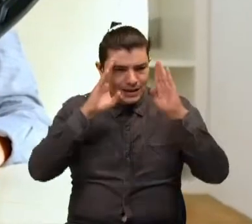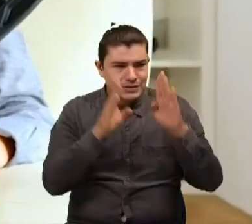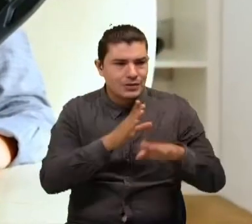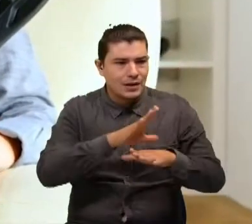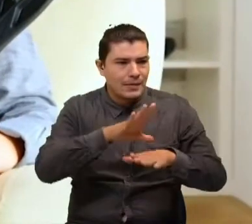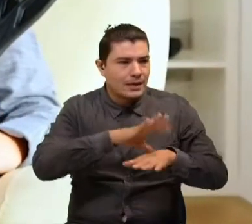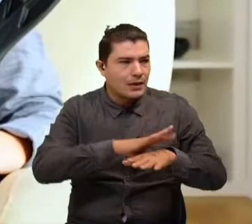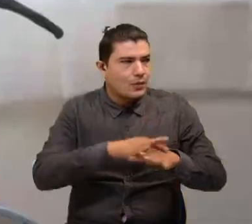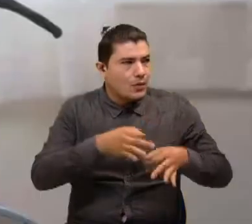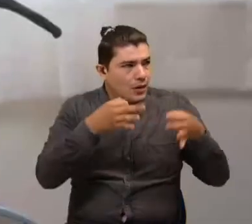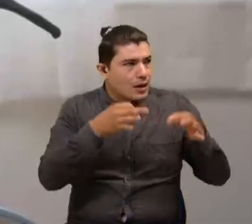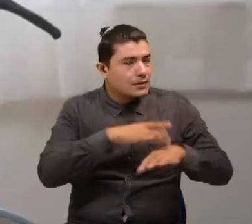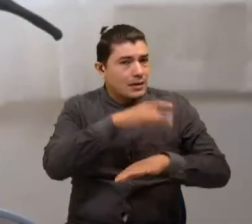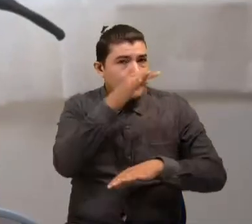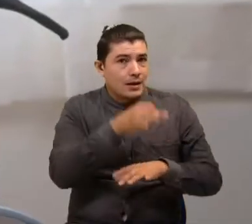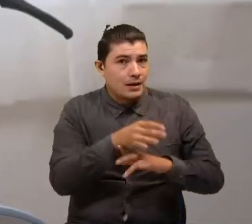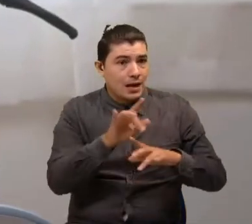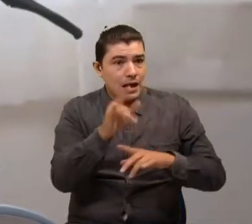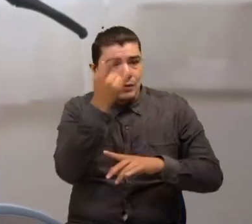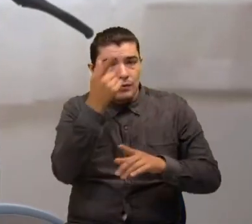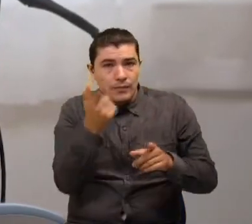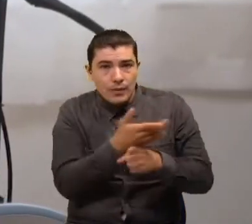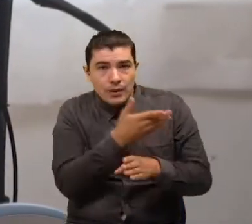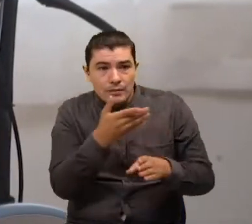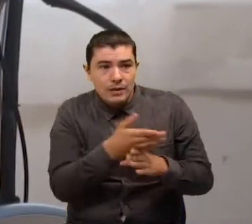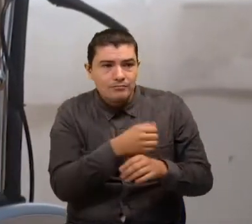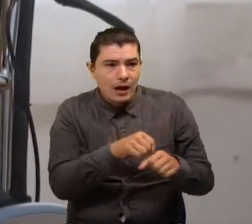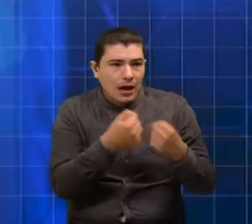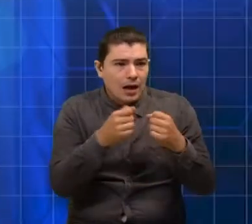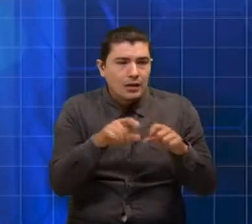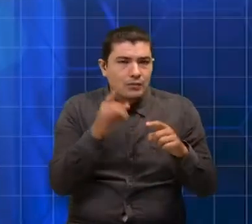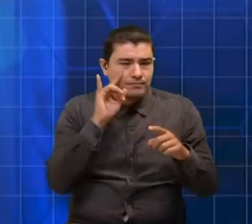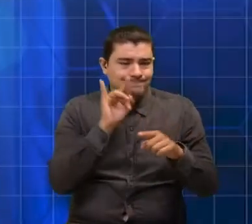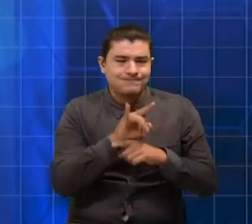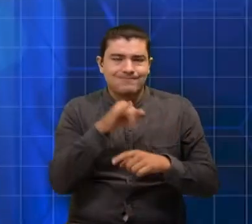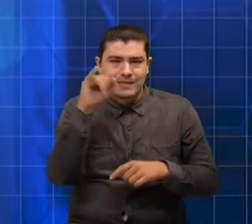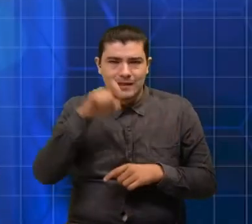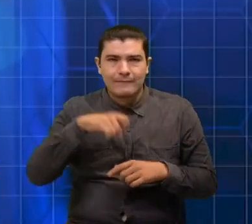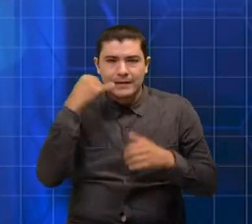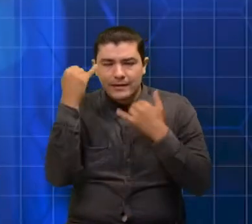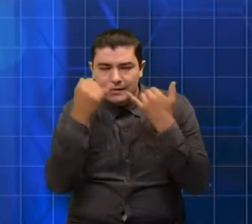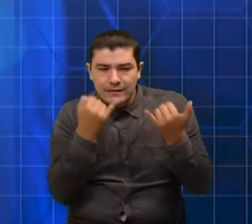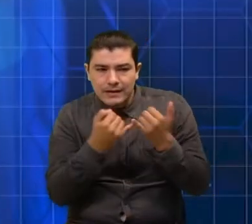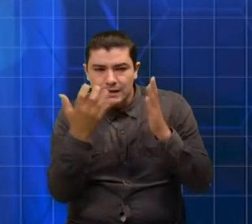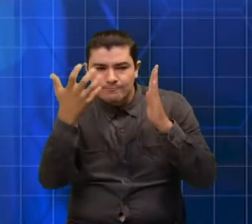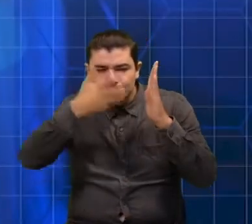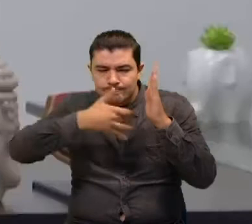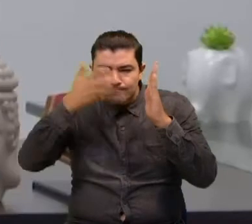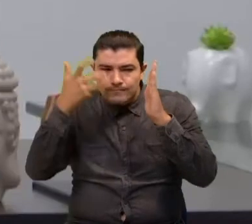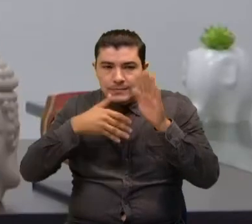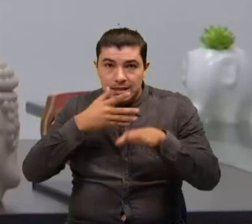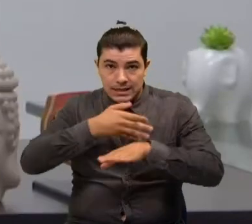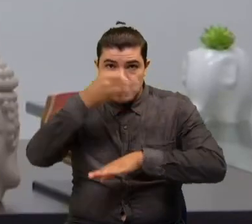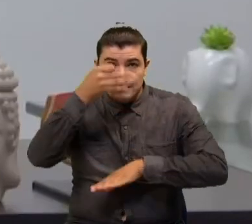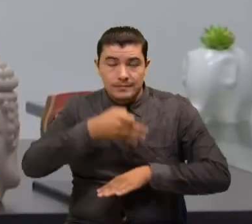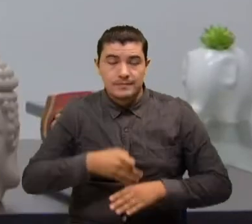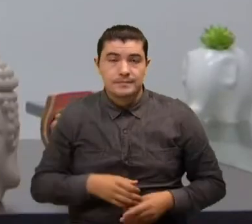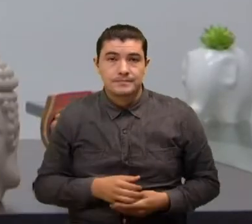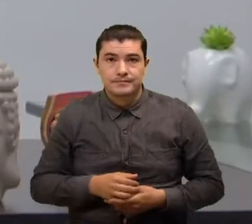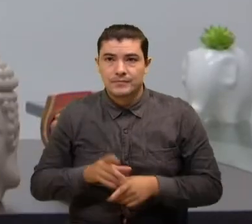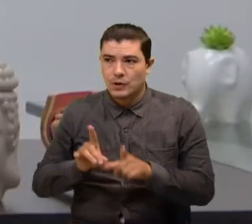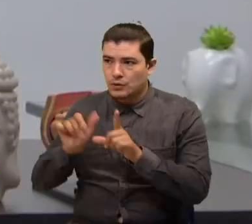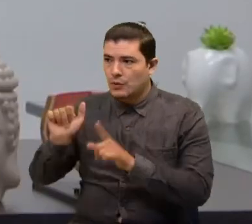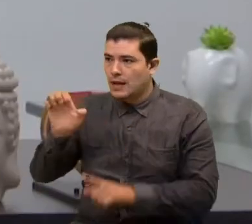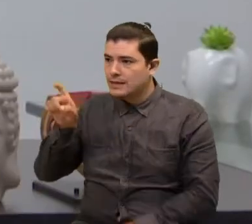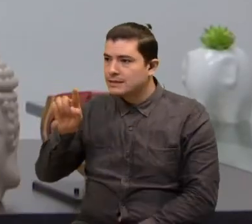a cualquier falla de memoria o cualquier alteración que nosotros podamos ver para hacer una aproximación diagnóstica temprana. Doctora Estefanía,